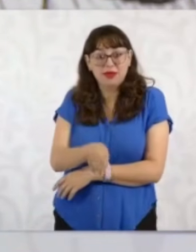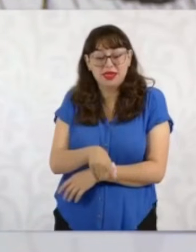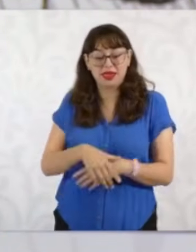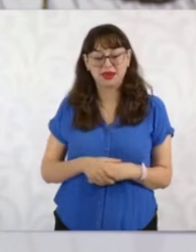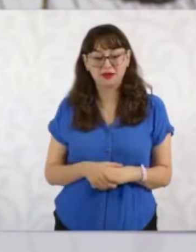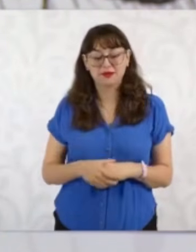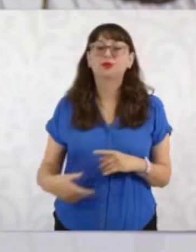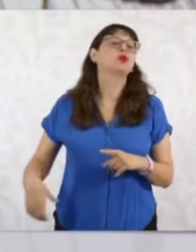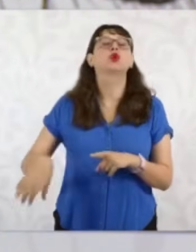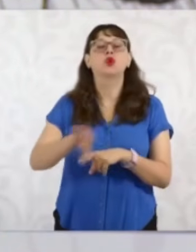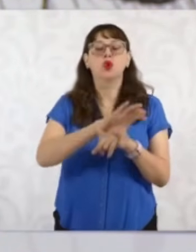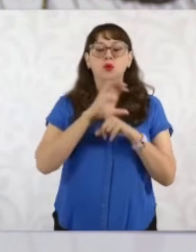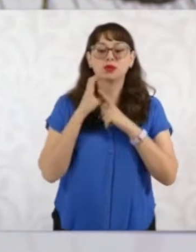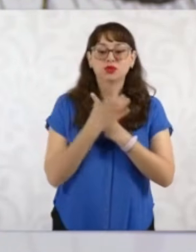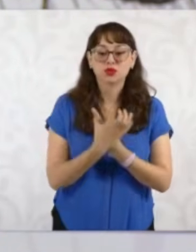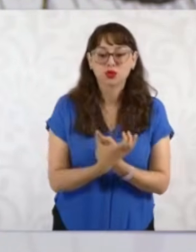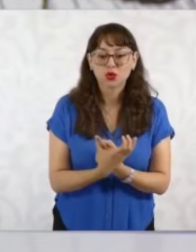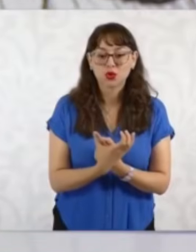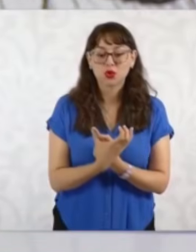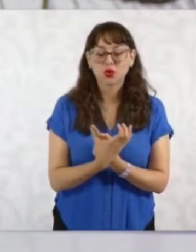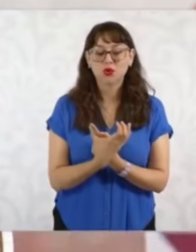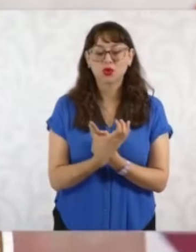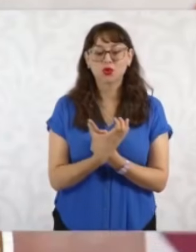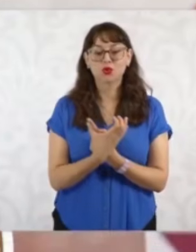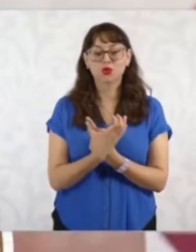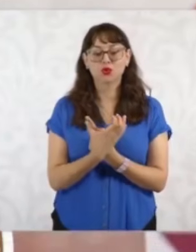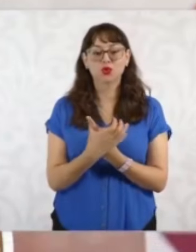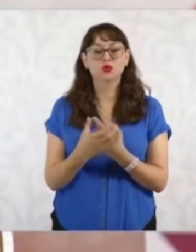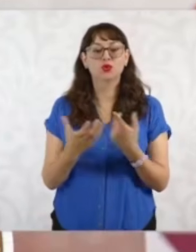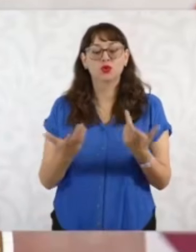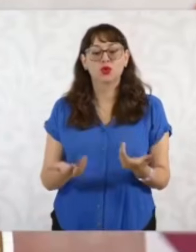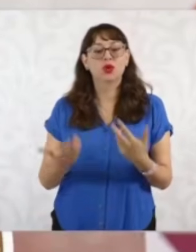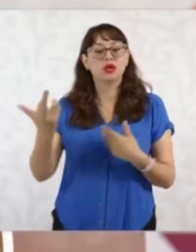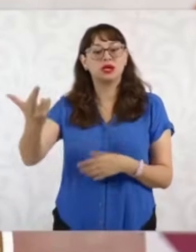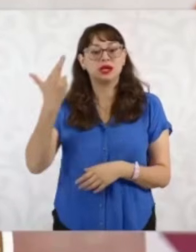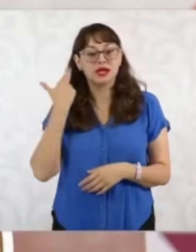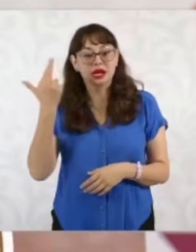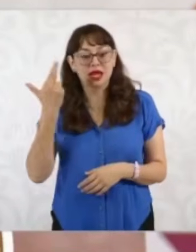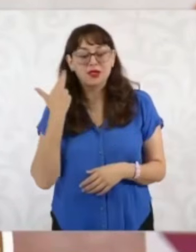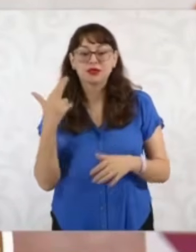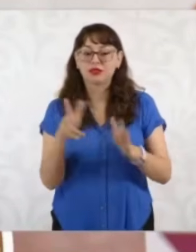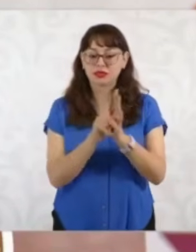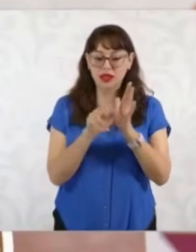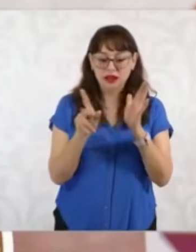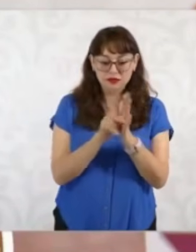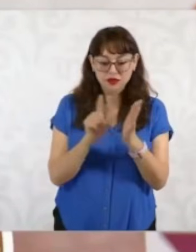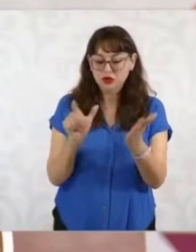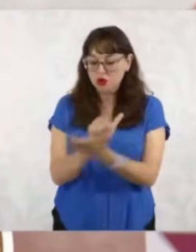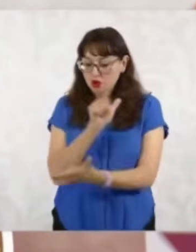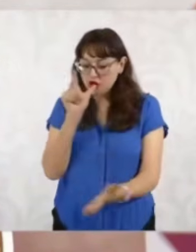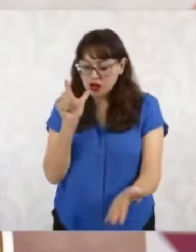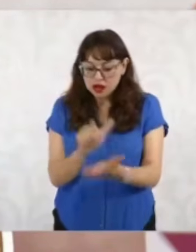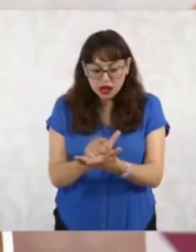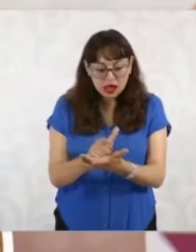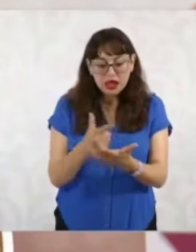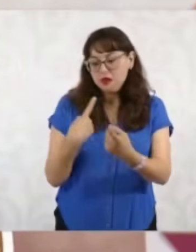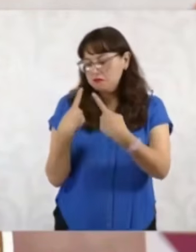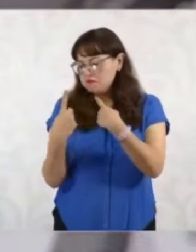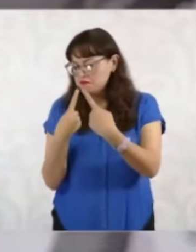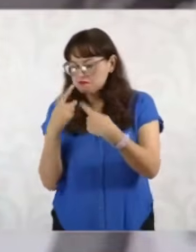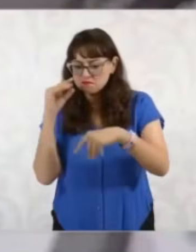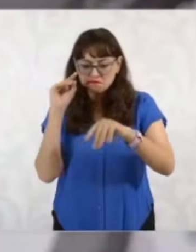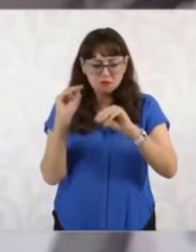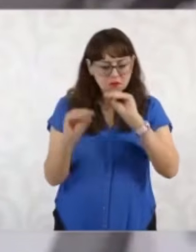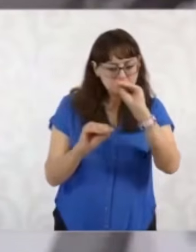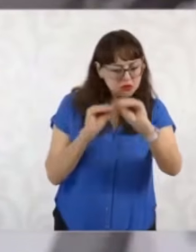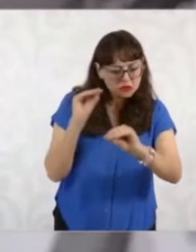La comisión, la Cámara de la Industria de la Radio y Televisión, participó en las discusiones para